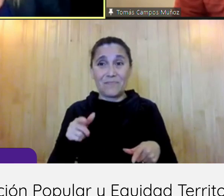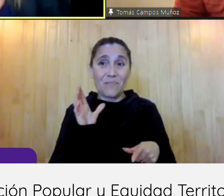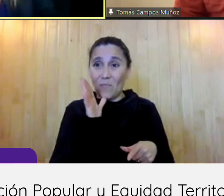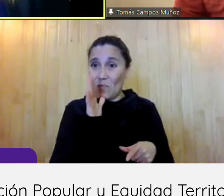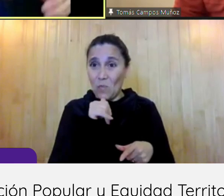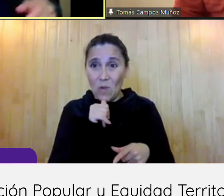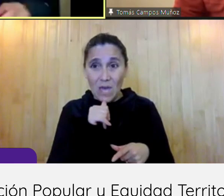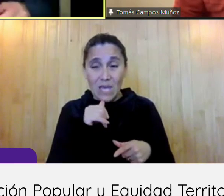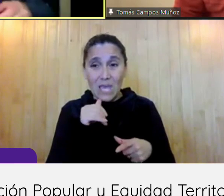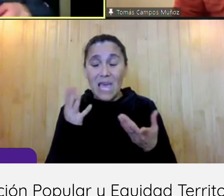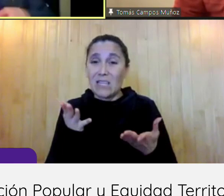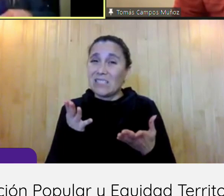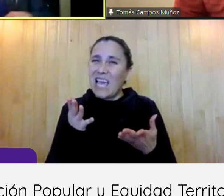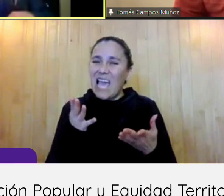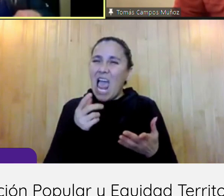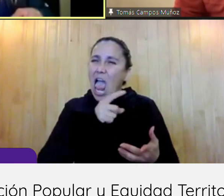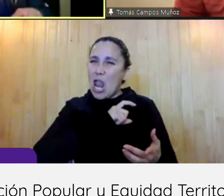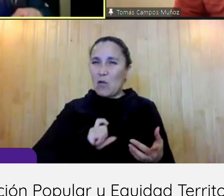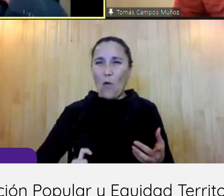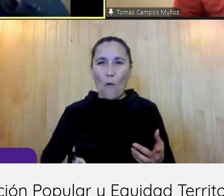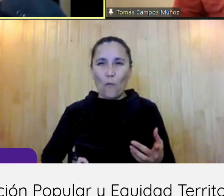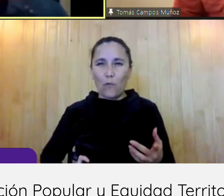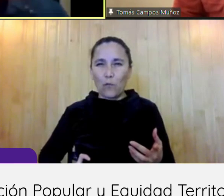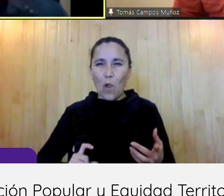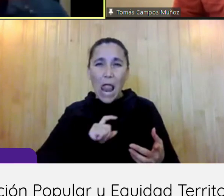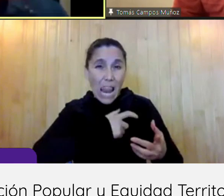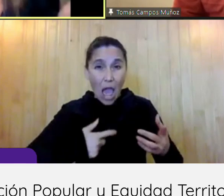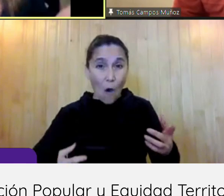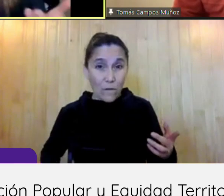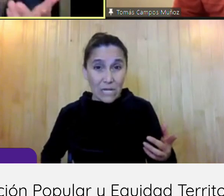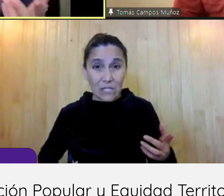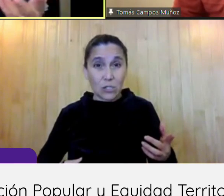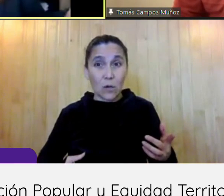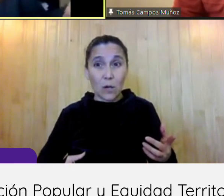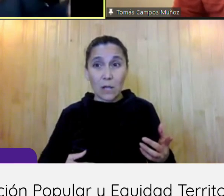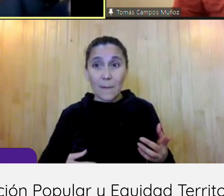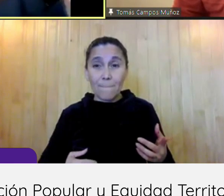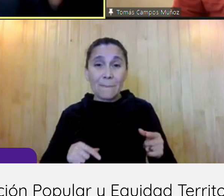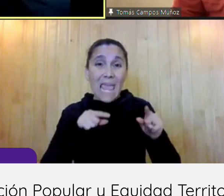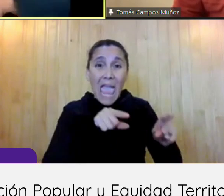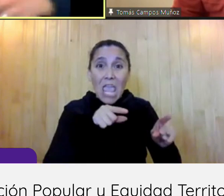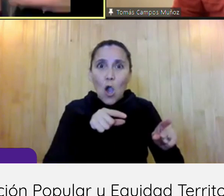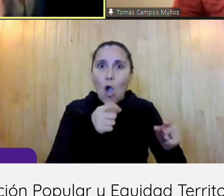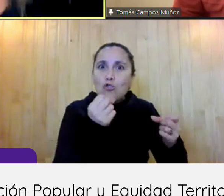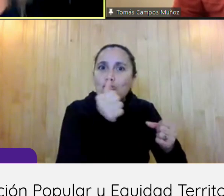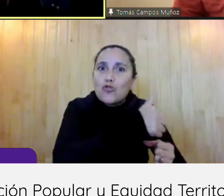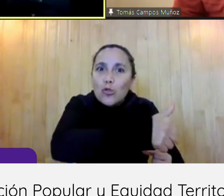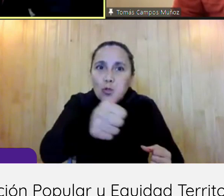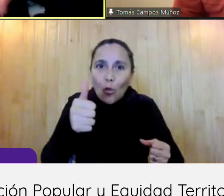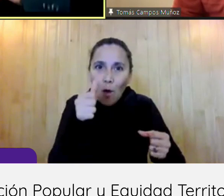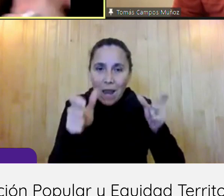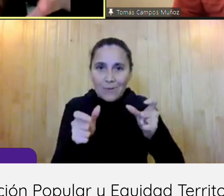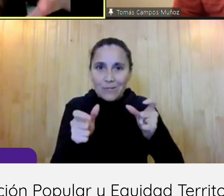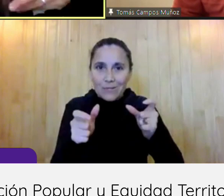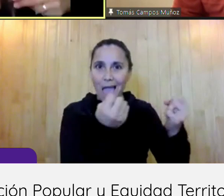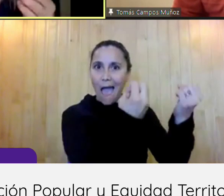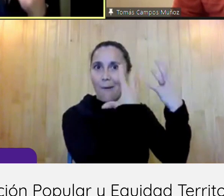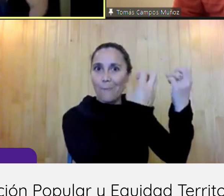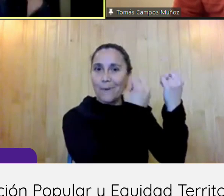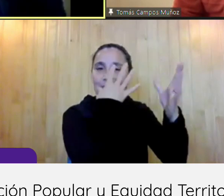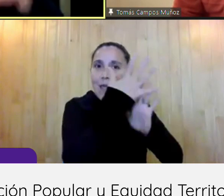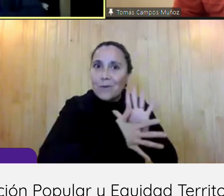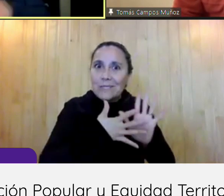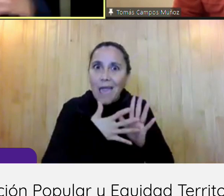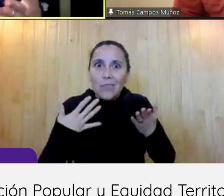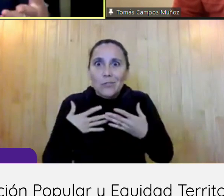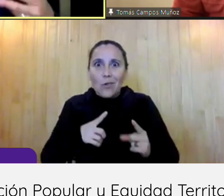gobierno, ¿cierto? Toda la gobernación del LOA aprendió lengua de señas, y era fantástico ir allá y todos hablaban una